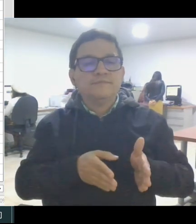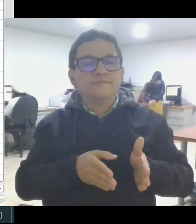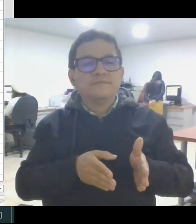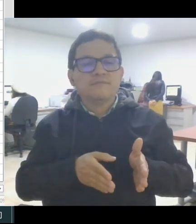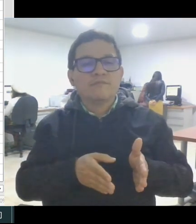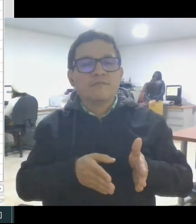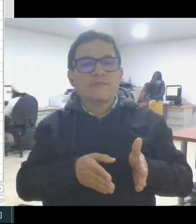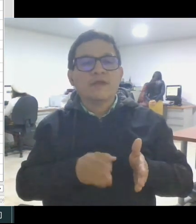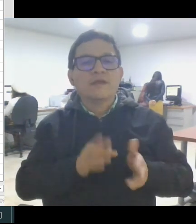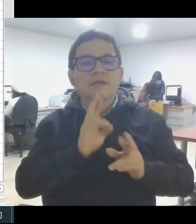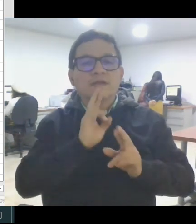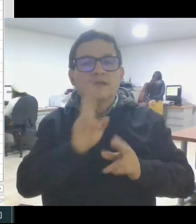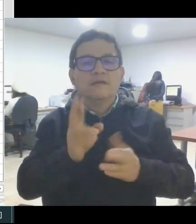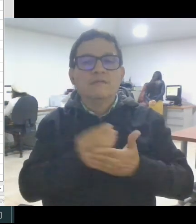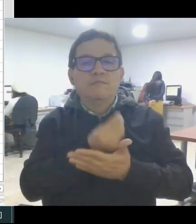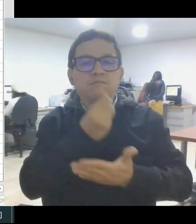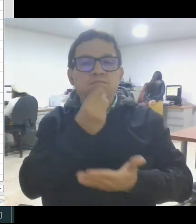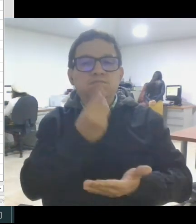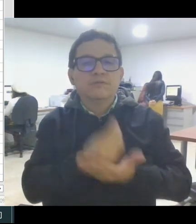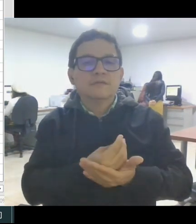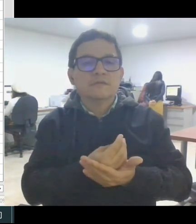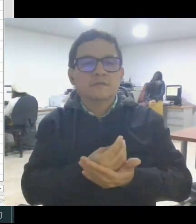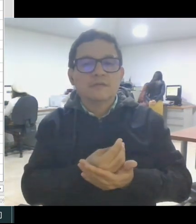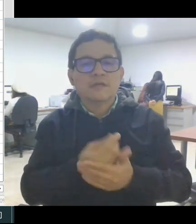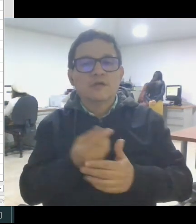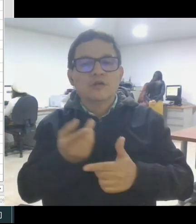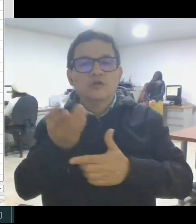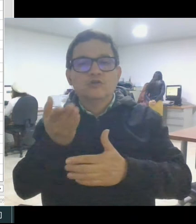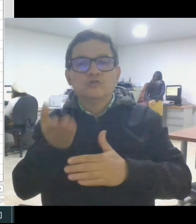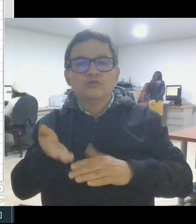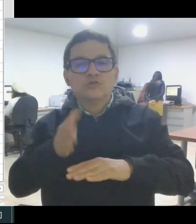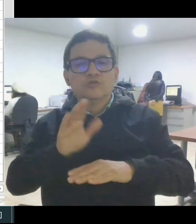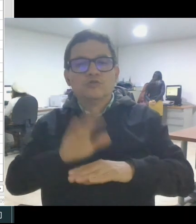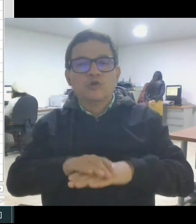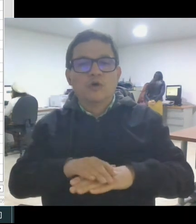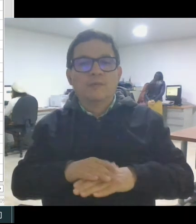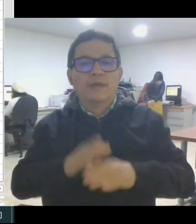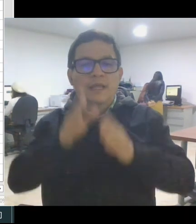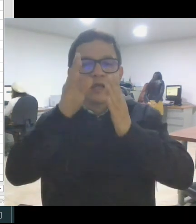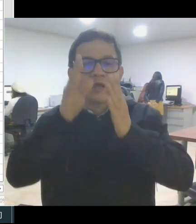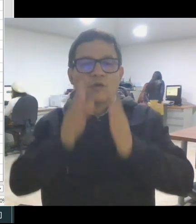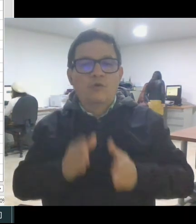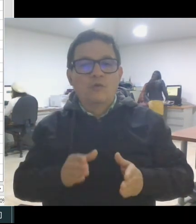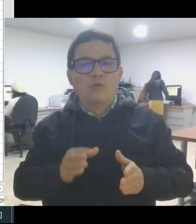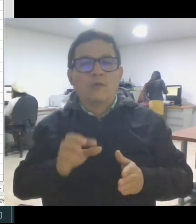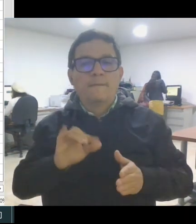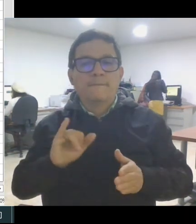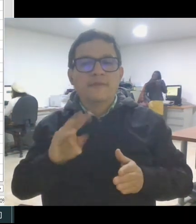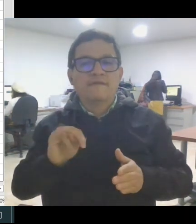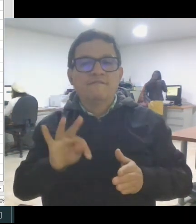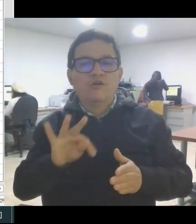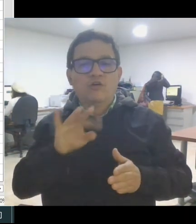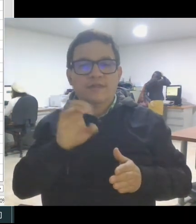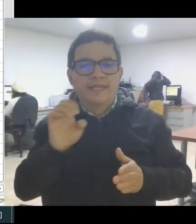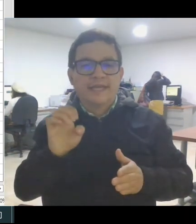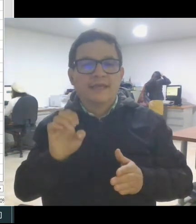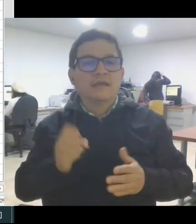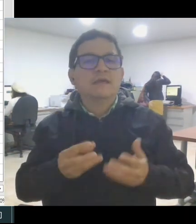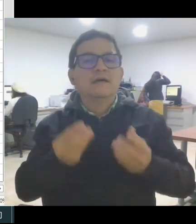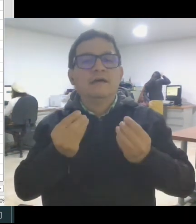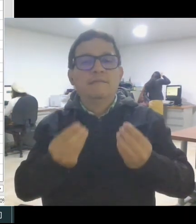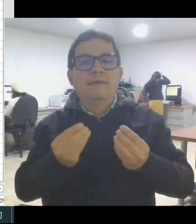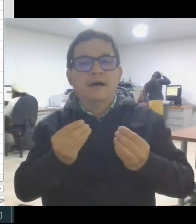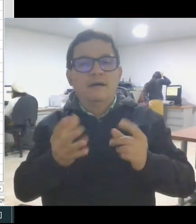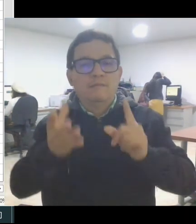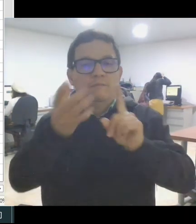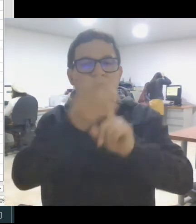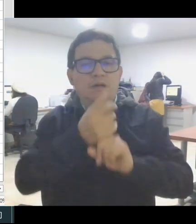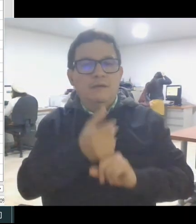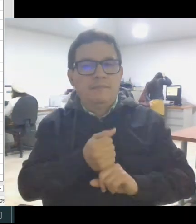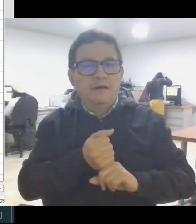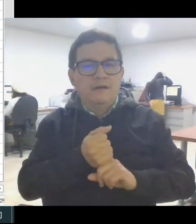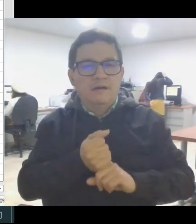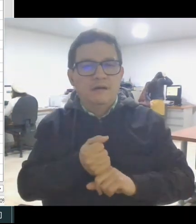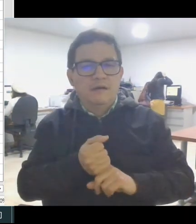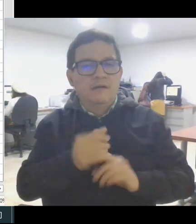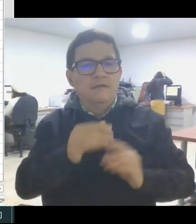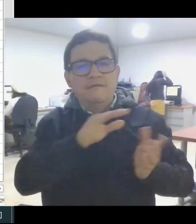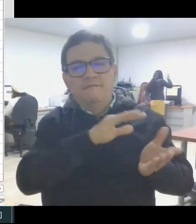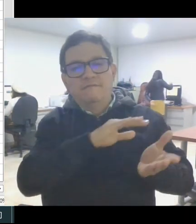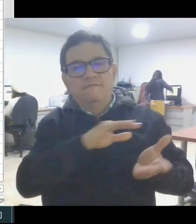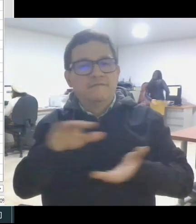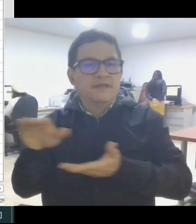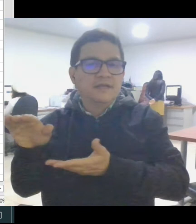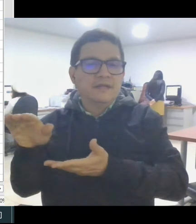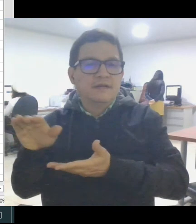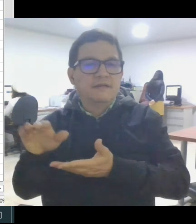de resultado sobre esa columna pivote que acabo de identificar, y para hallar la fila pivote es el